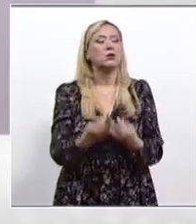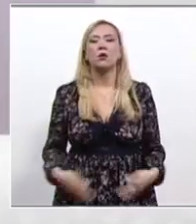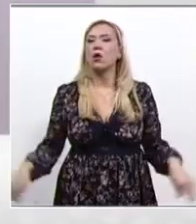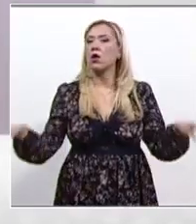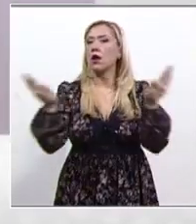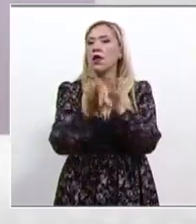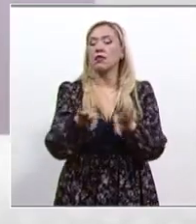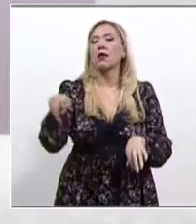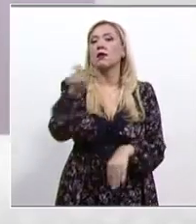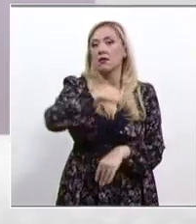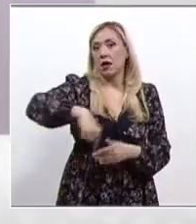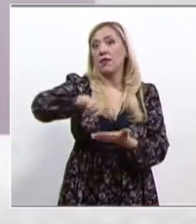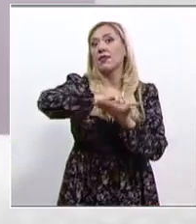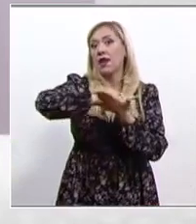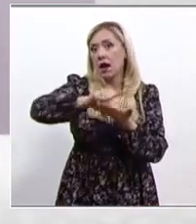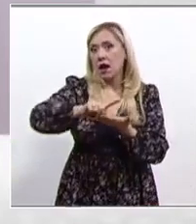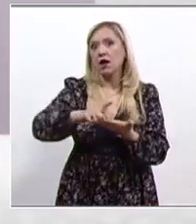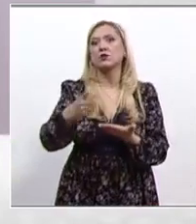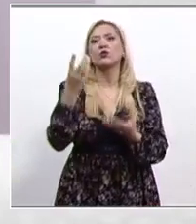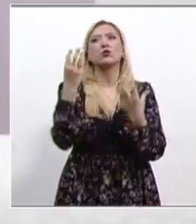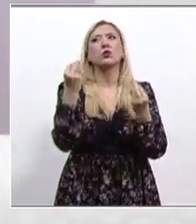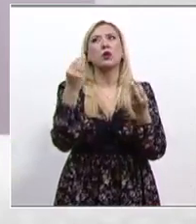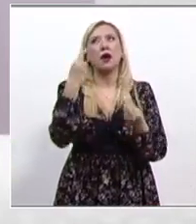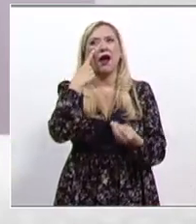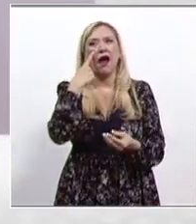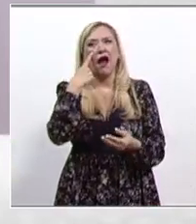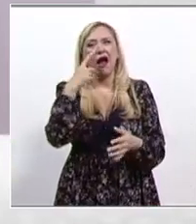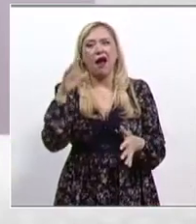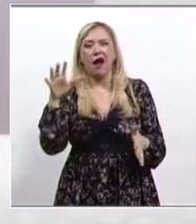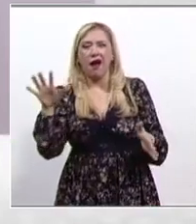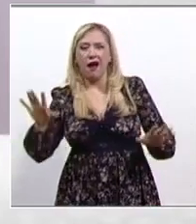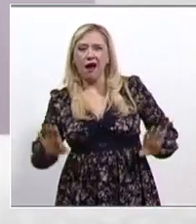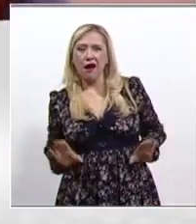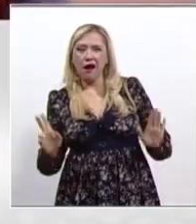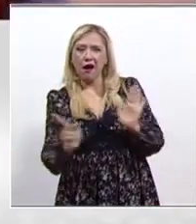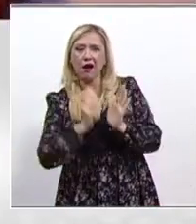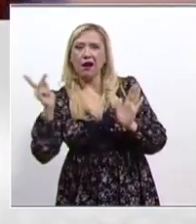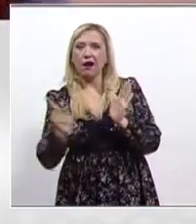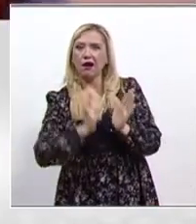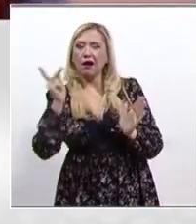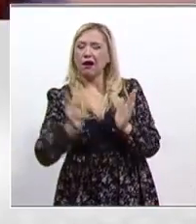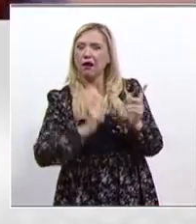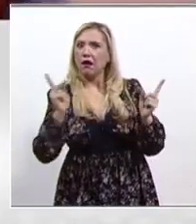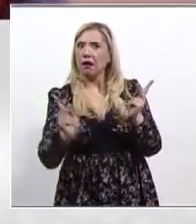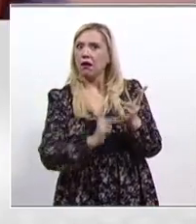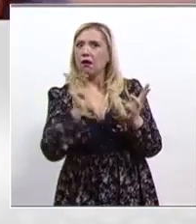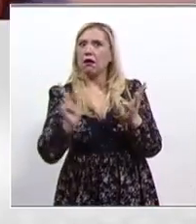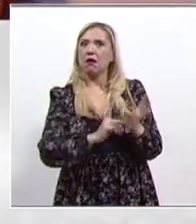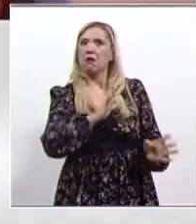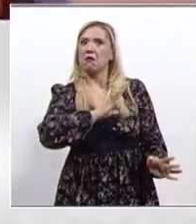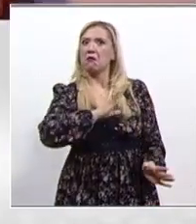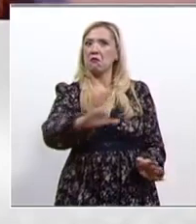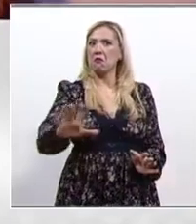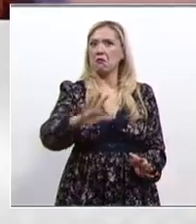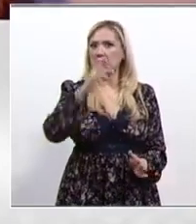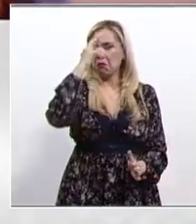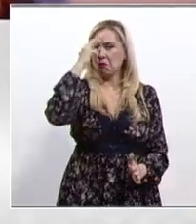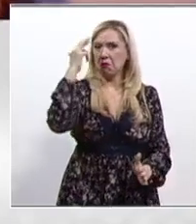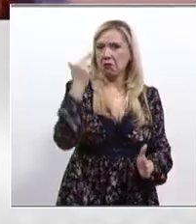social de este derecho, que en muchas ocasiones se pretende inhibir para evitar que se denuncie la violación de otros derechos o el abuso de